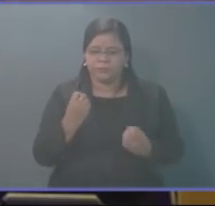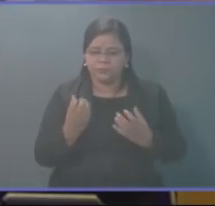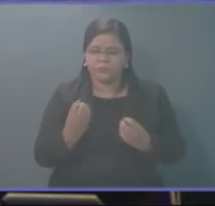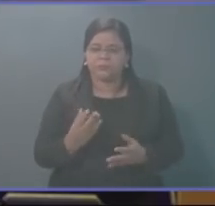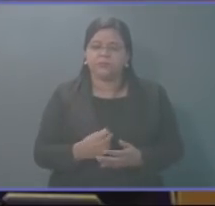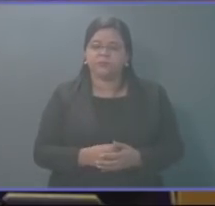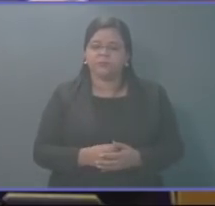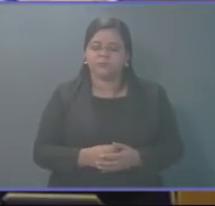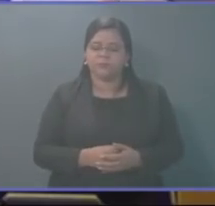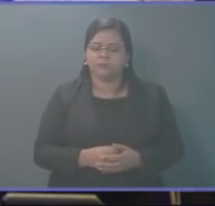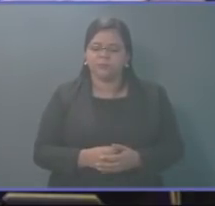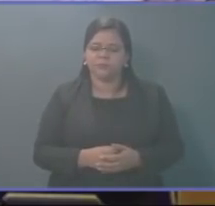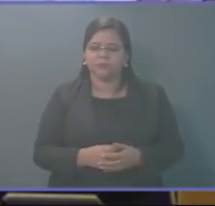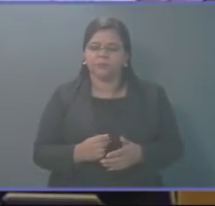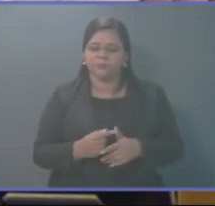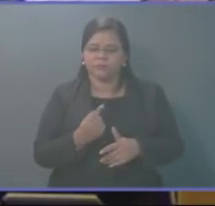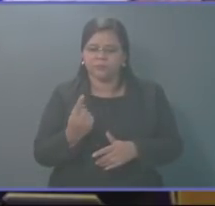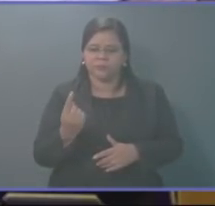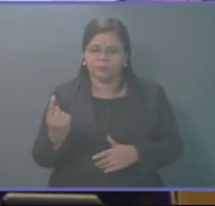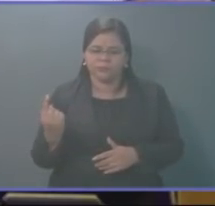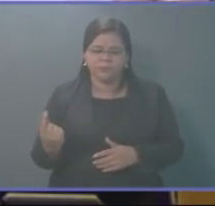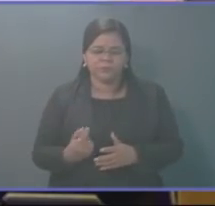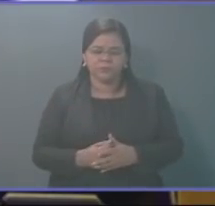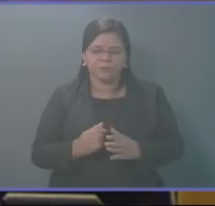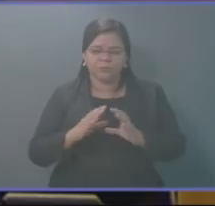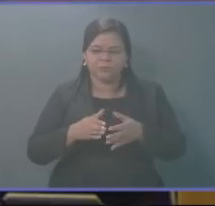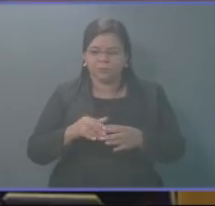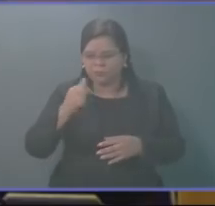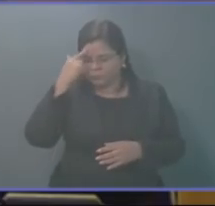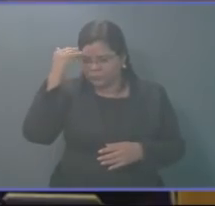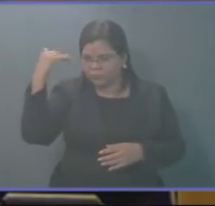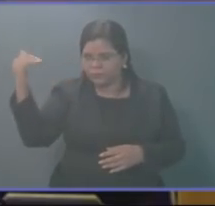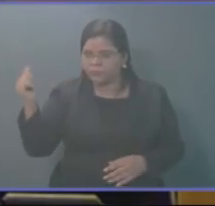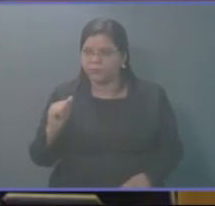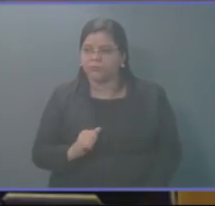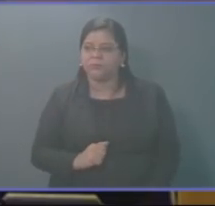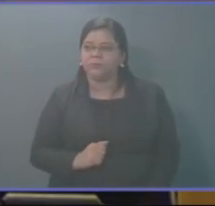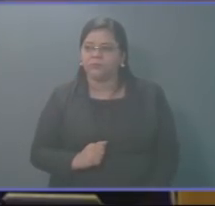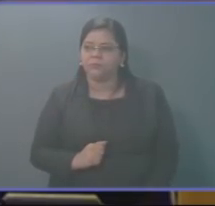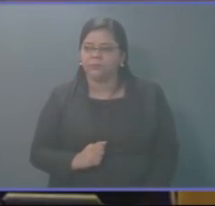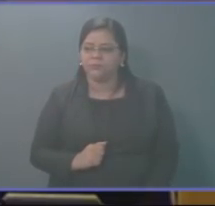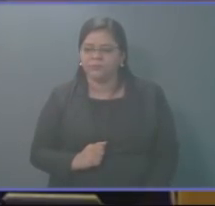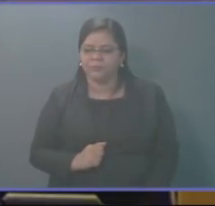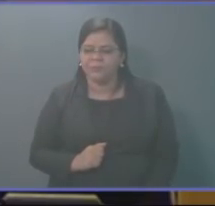mayoría de los miembros de la Comisión Política.